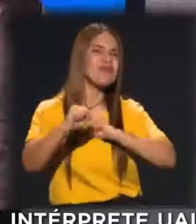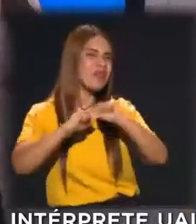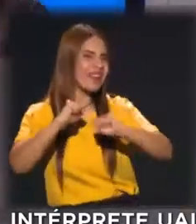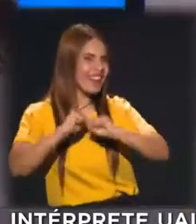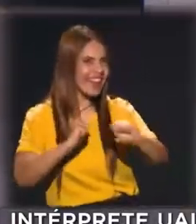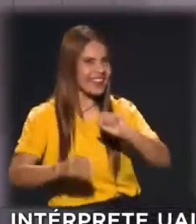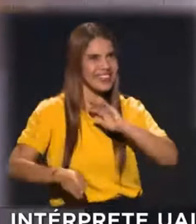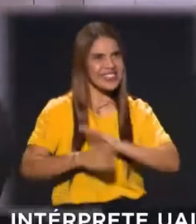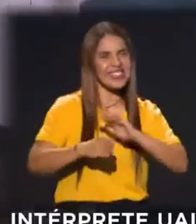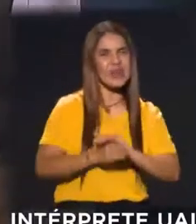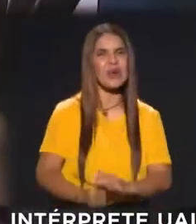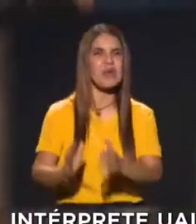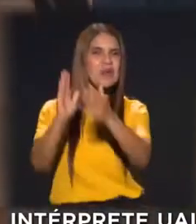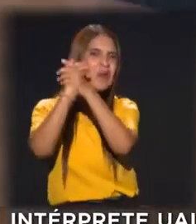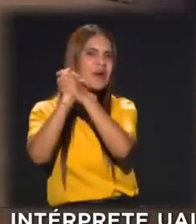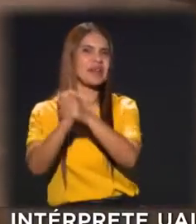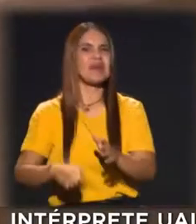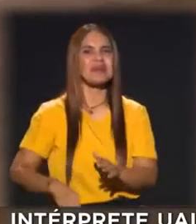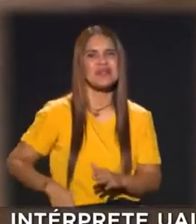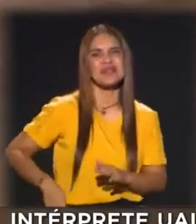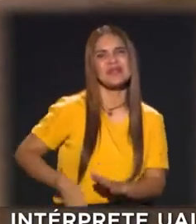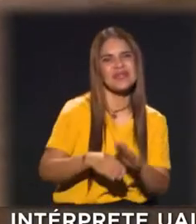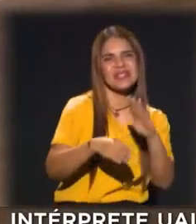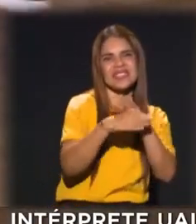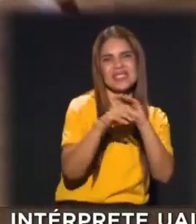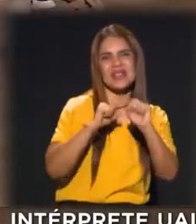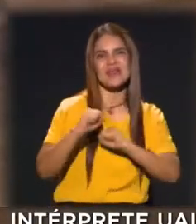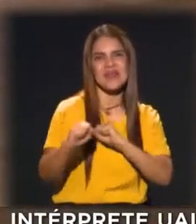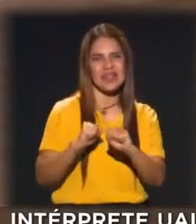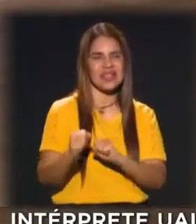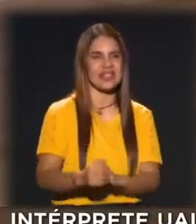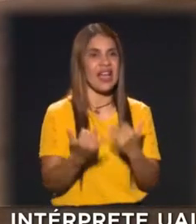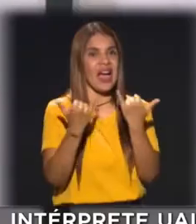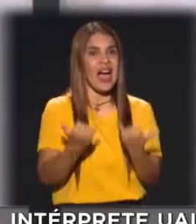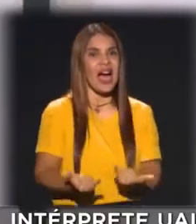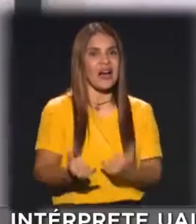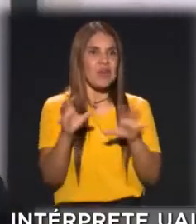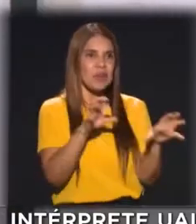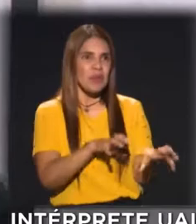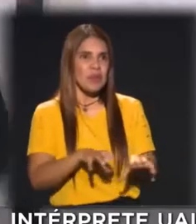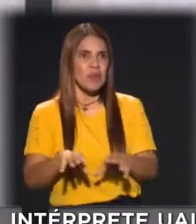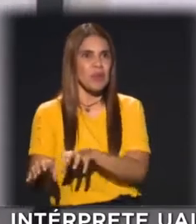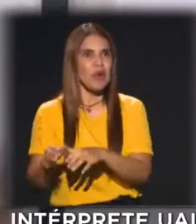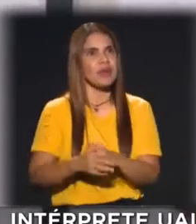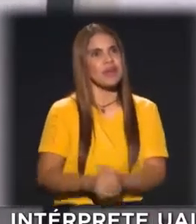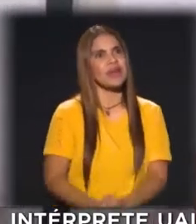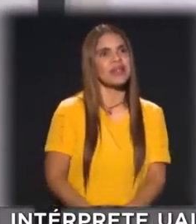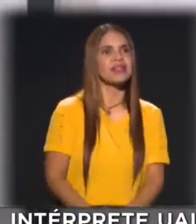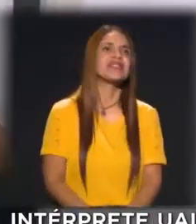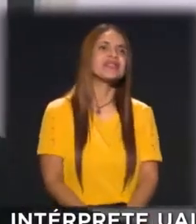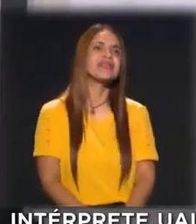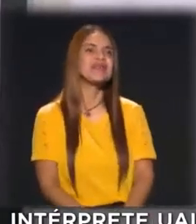movilidad. Moviendo el cuerpo. Base, pues, bueno, ahora me van a hacer puro movimiento.